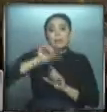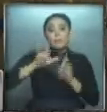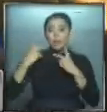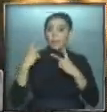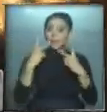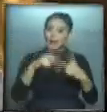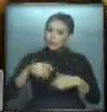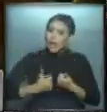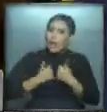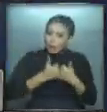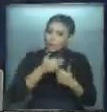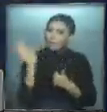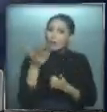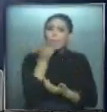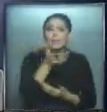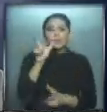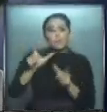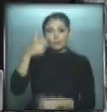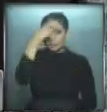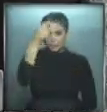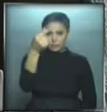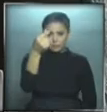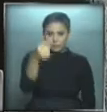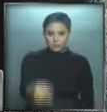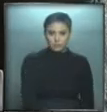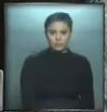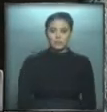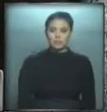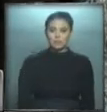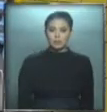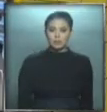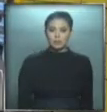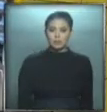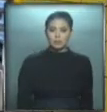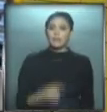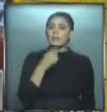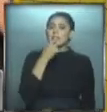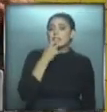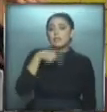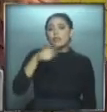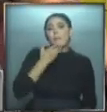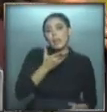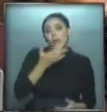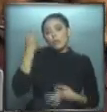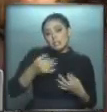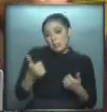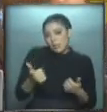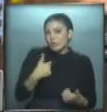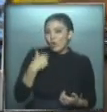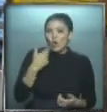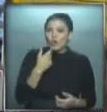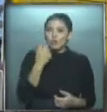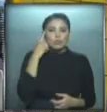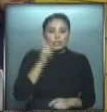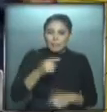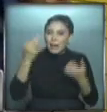pasajeros apoyan los reclamos de los choferes. Bueno, si es por justicia, me parece bien, ¿no? No conozco muy bien el tema